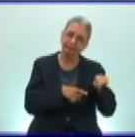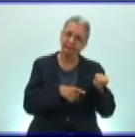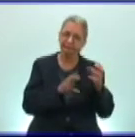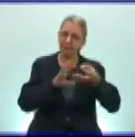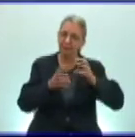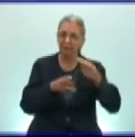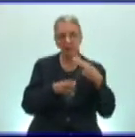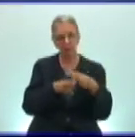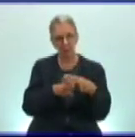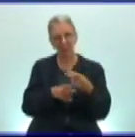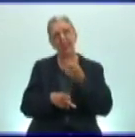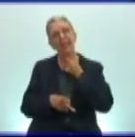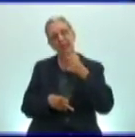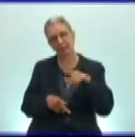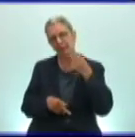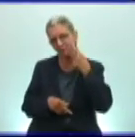ejemplo,